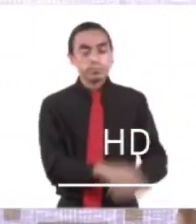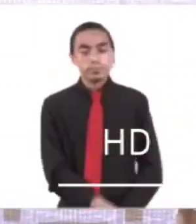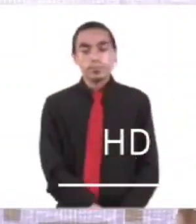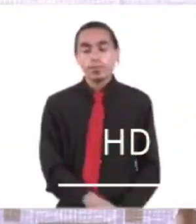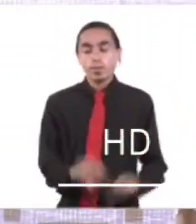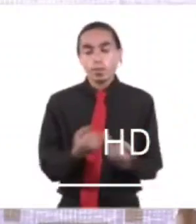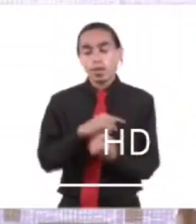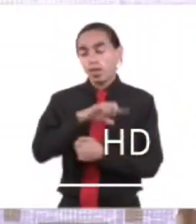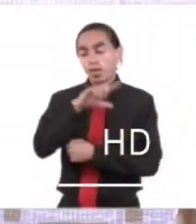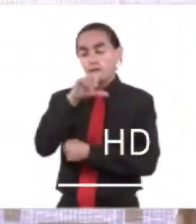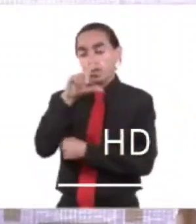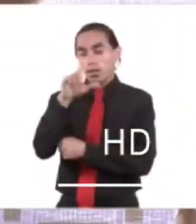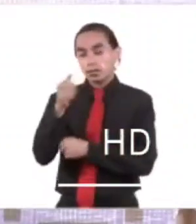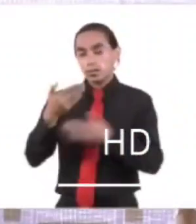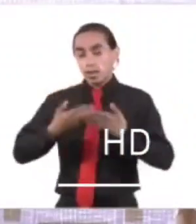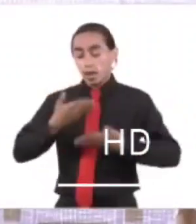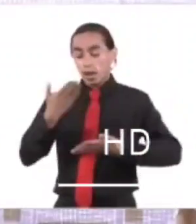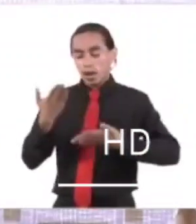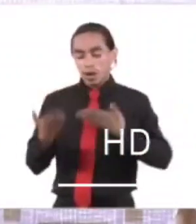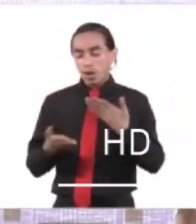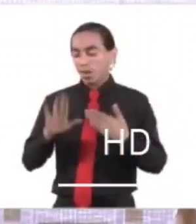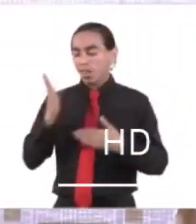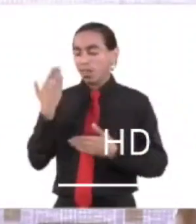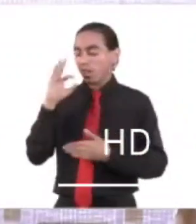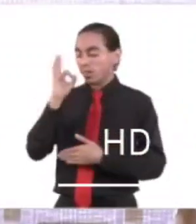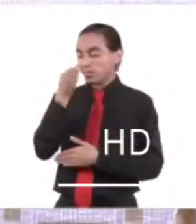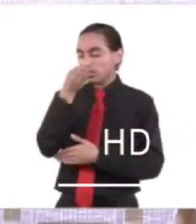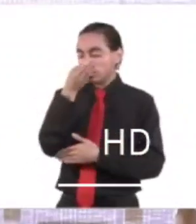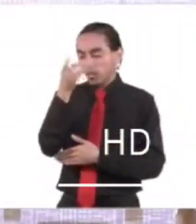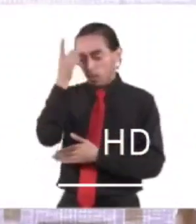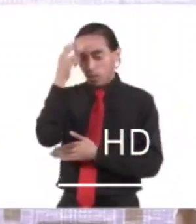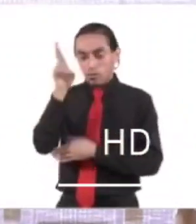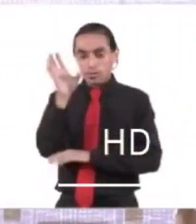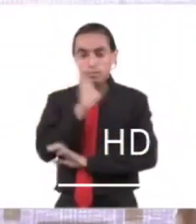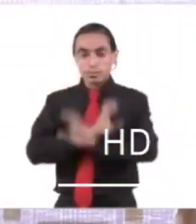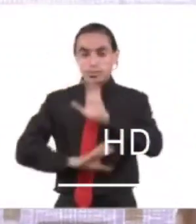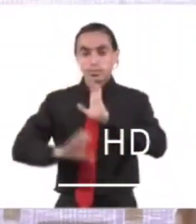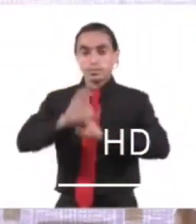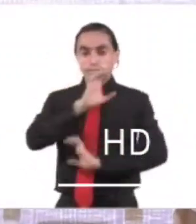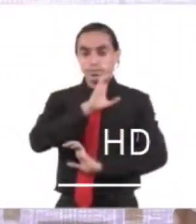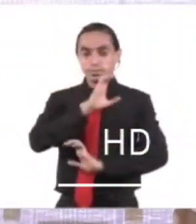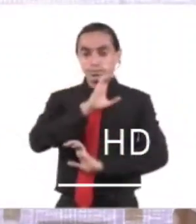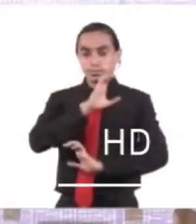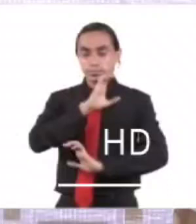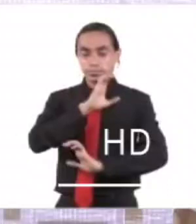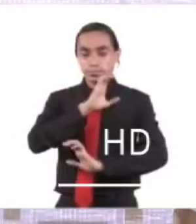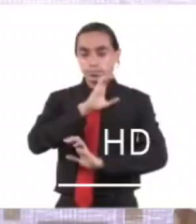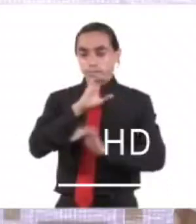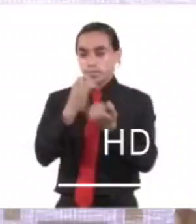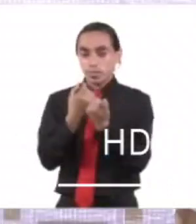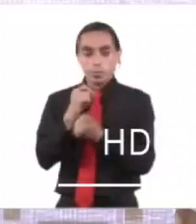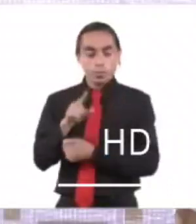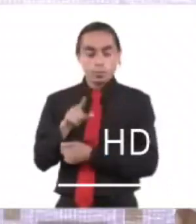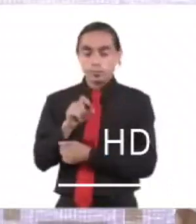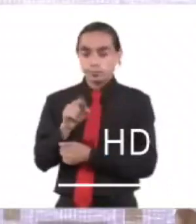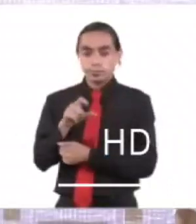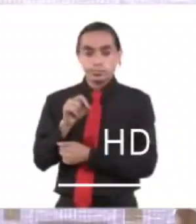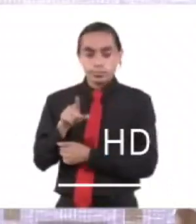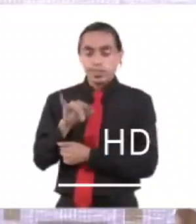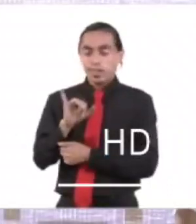después, ahora recientemente, la doctora Claudia Sheinbaum retomó